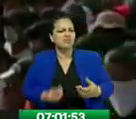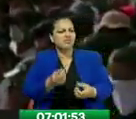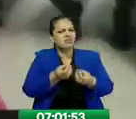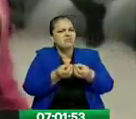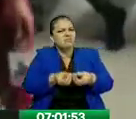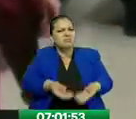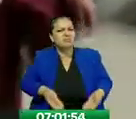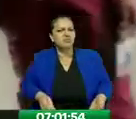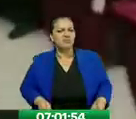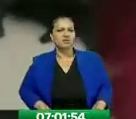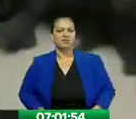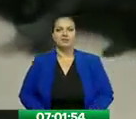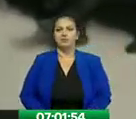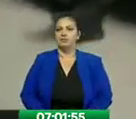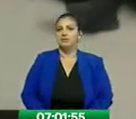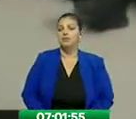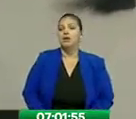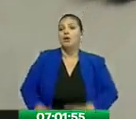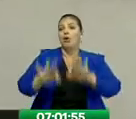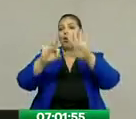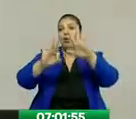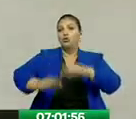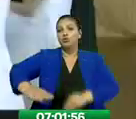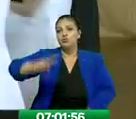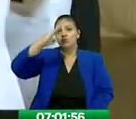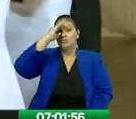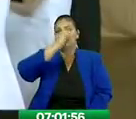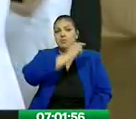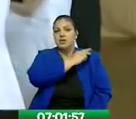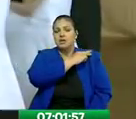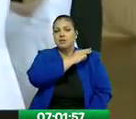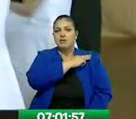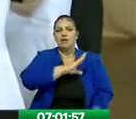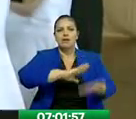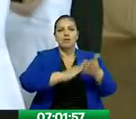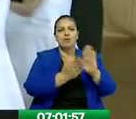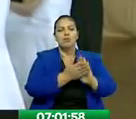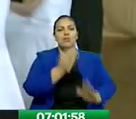retenidos contra su voluntad y 80 heridos. Un contingente